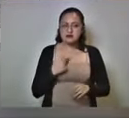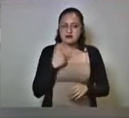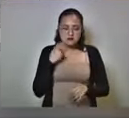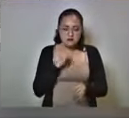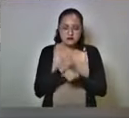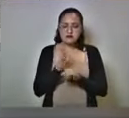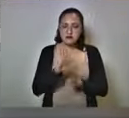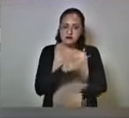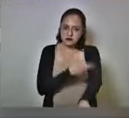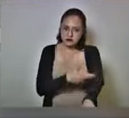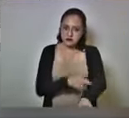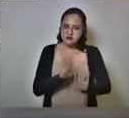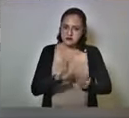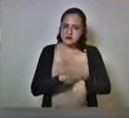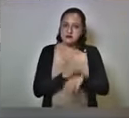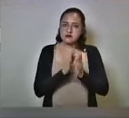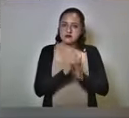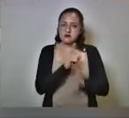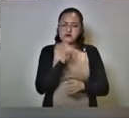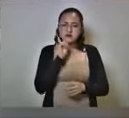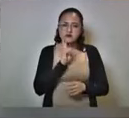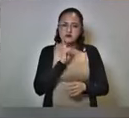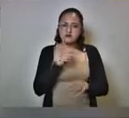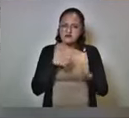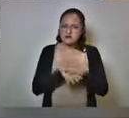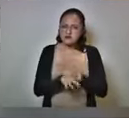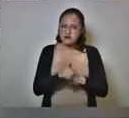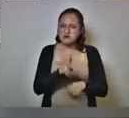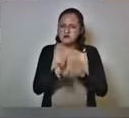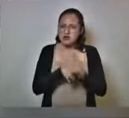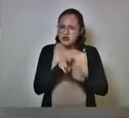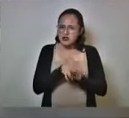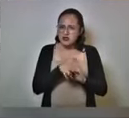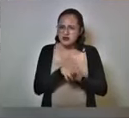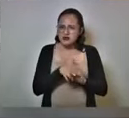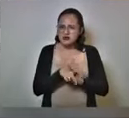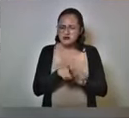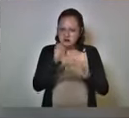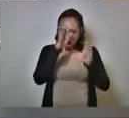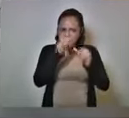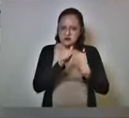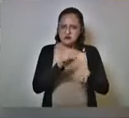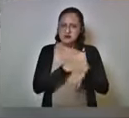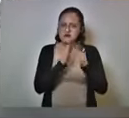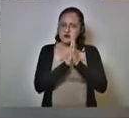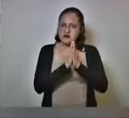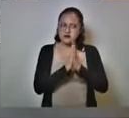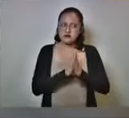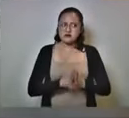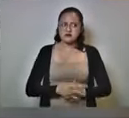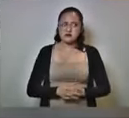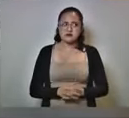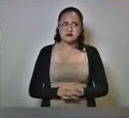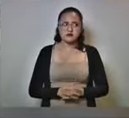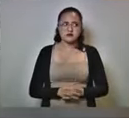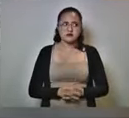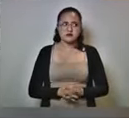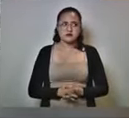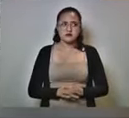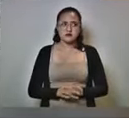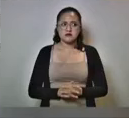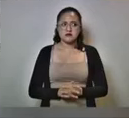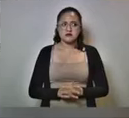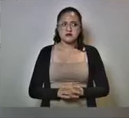lo vamos a resolver. Y le pido a Verónica que filtre. ¿De acuerdo? Sí. Cholula